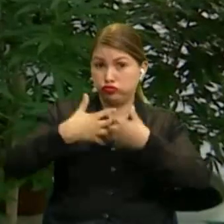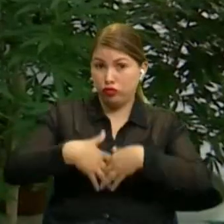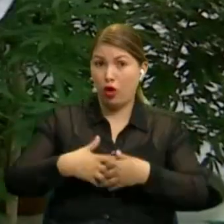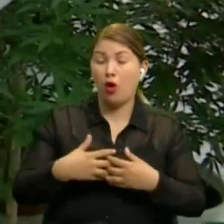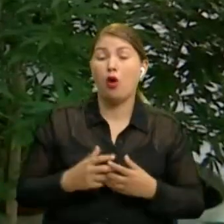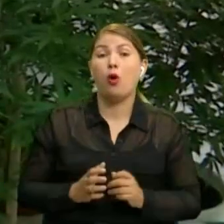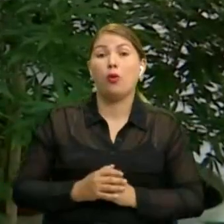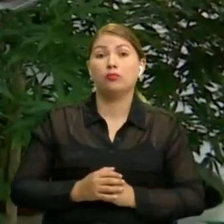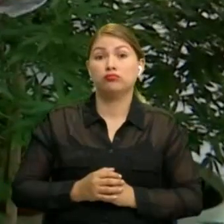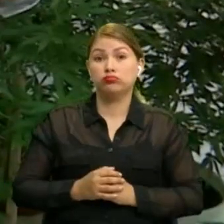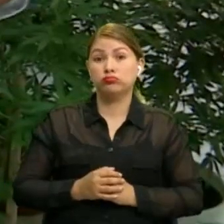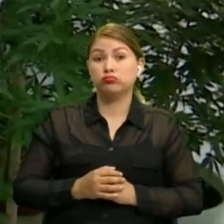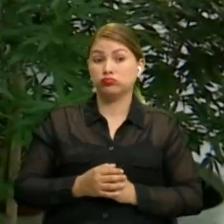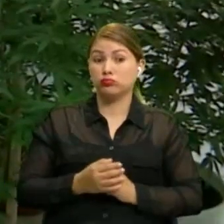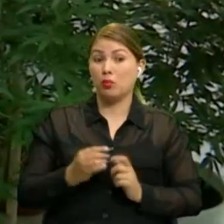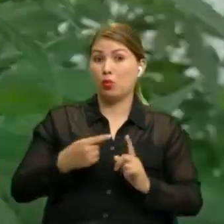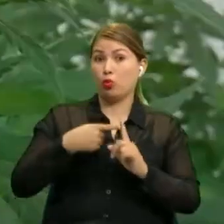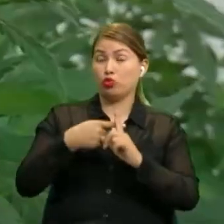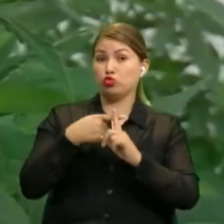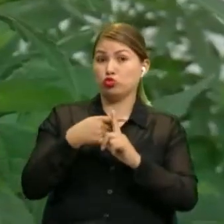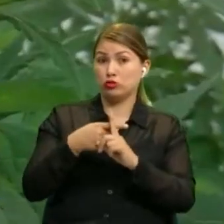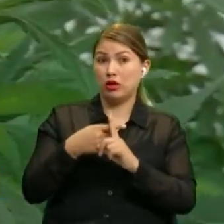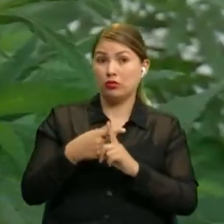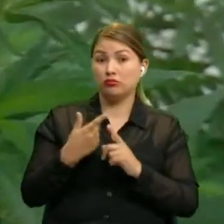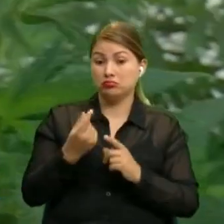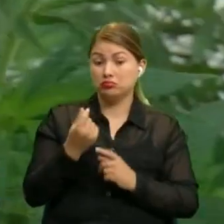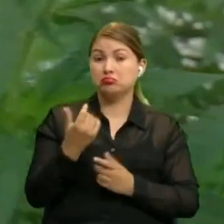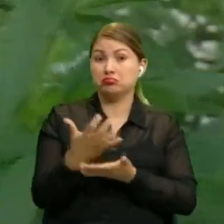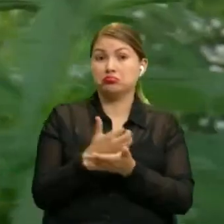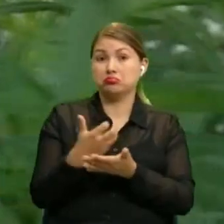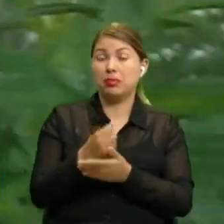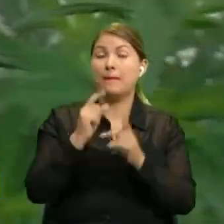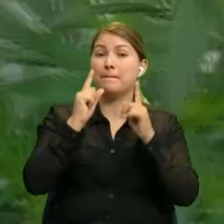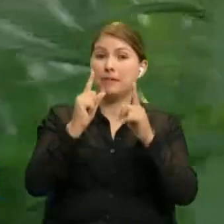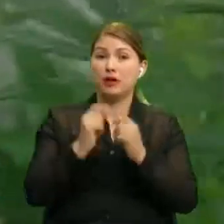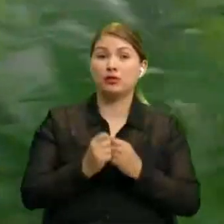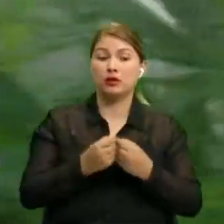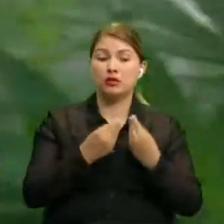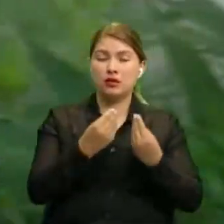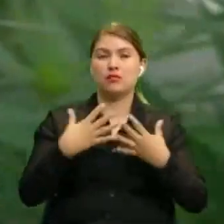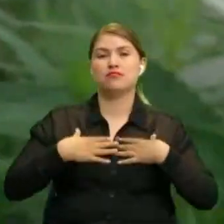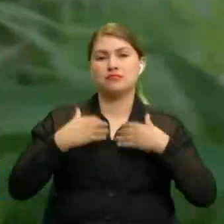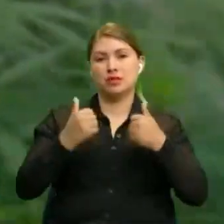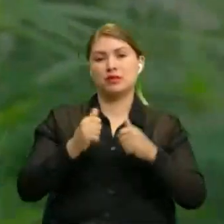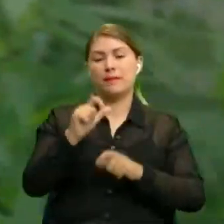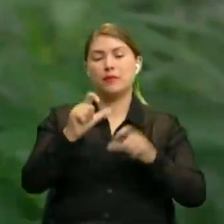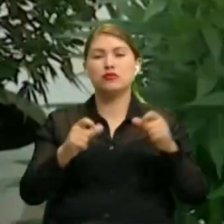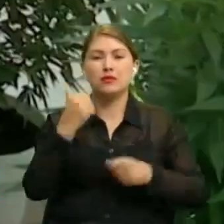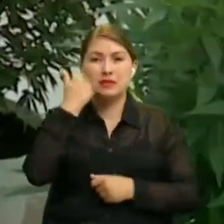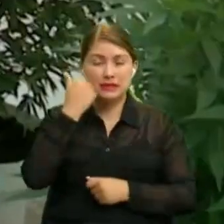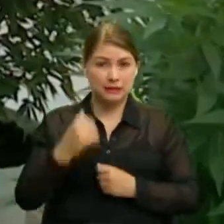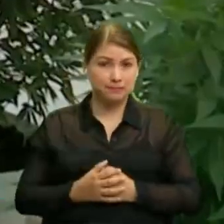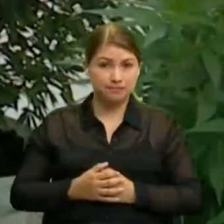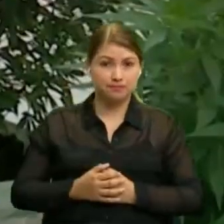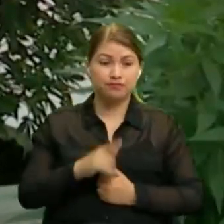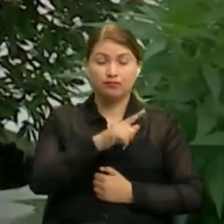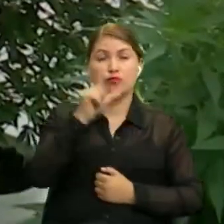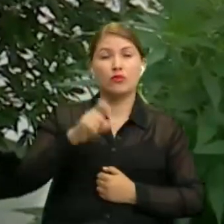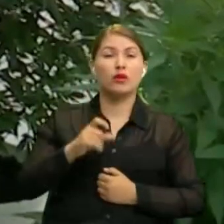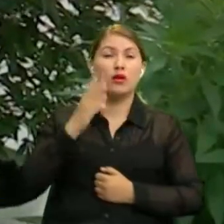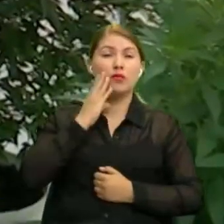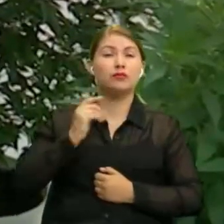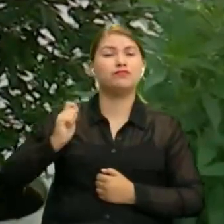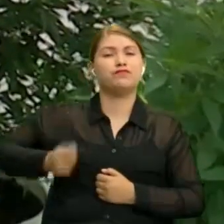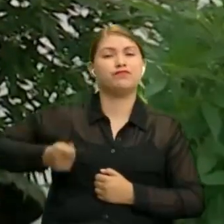mucha mucho valor agregado va a traer muchos dividendos económicos pero sobre todo va a tener mucho bienestar para los pacientes para irse augurado el cucuteño